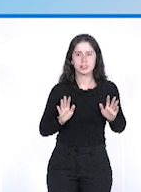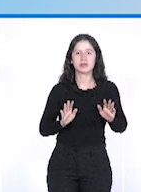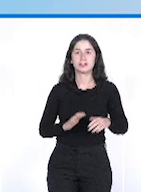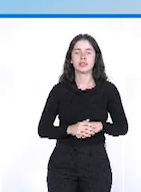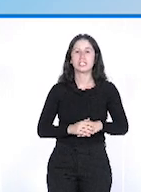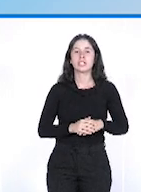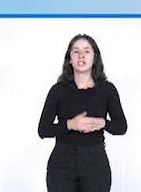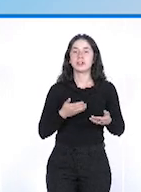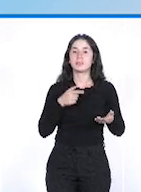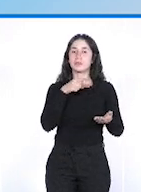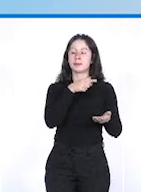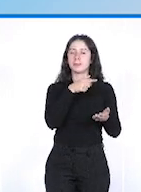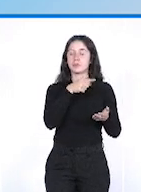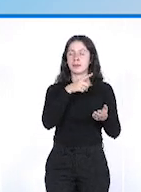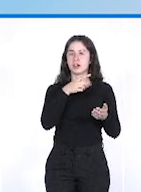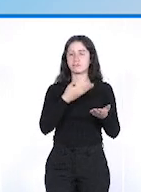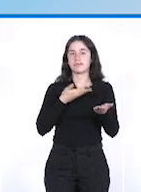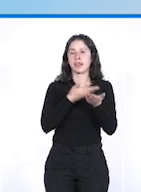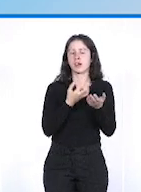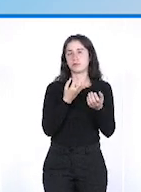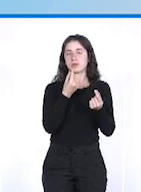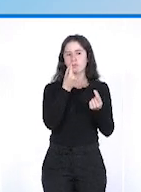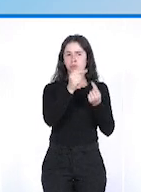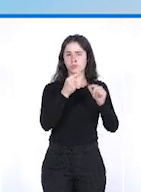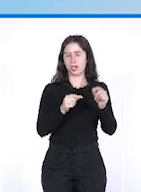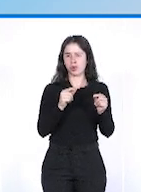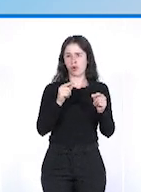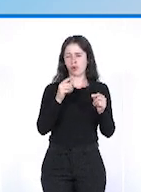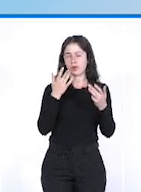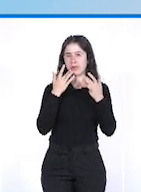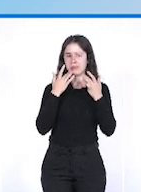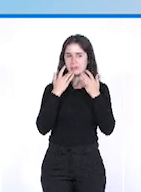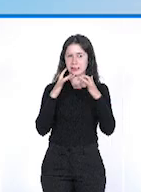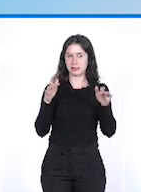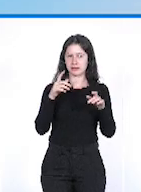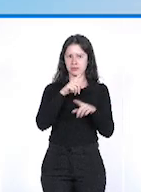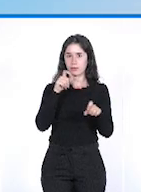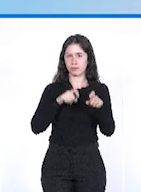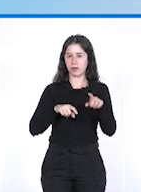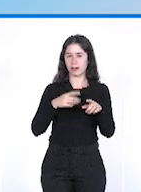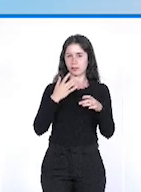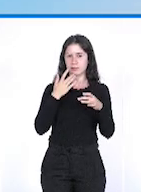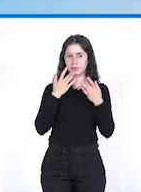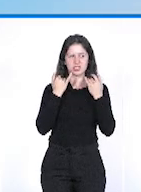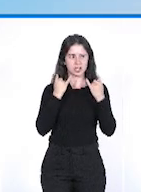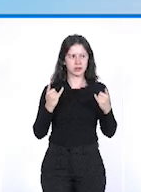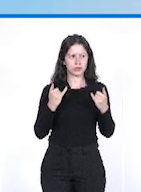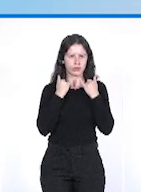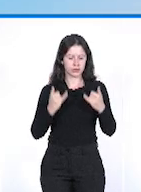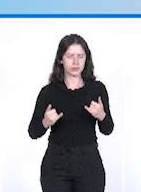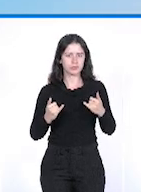pedí decíamos bueno os vamos a mandar un formulario electrónico que es una plantilla de las que yo creo que ayer estuvisteis hablando